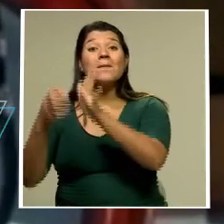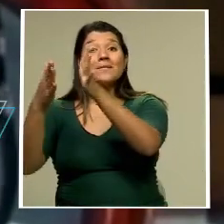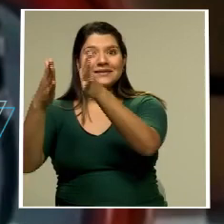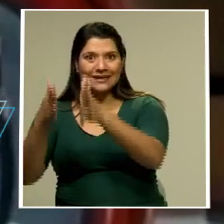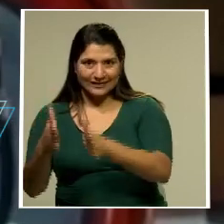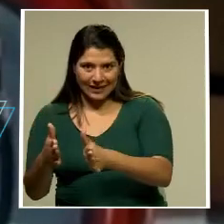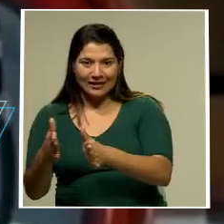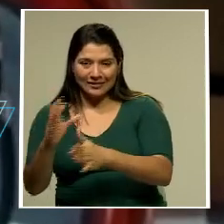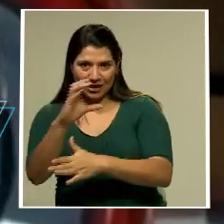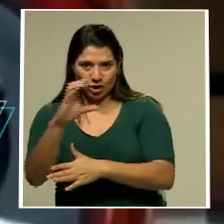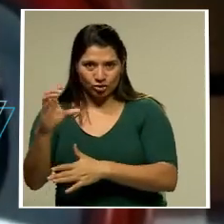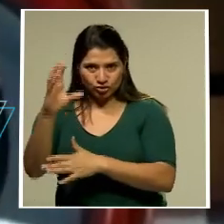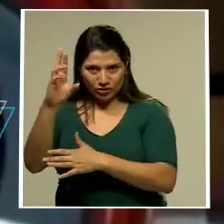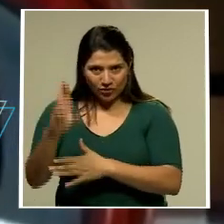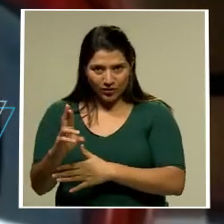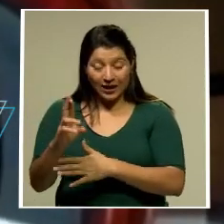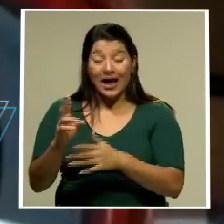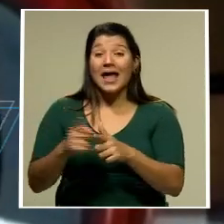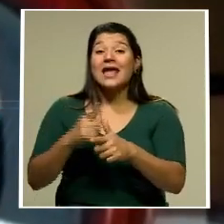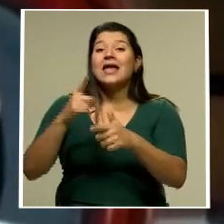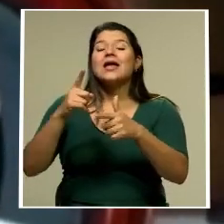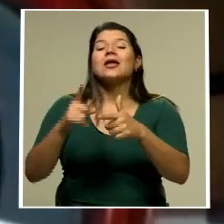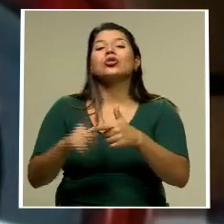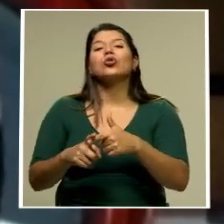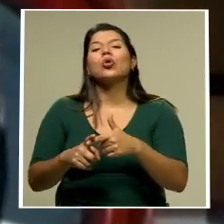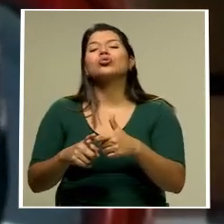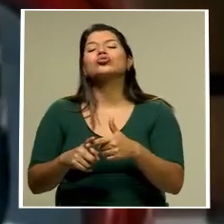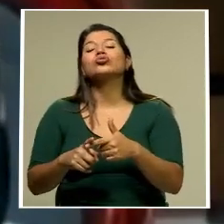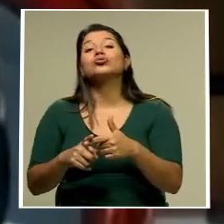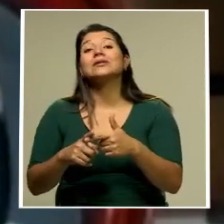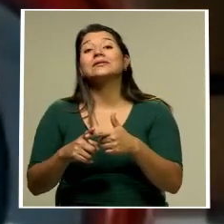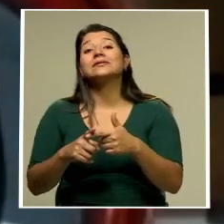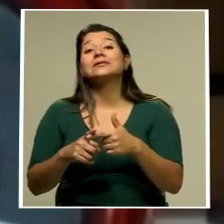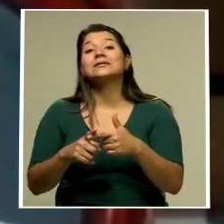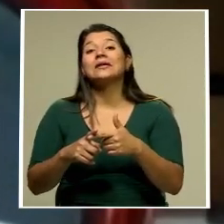de la República, la competencia para ejercer esa